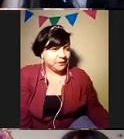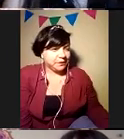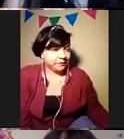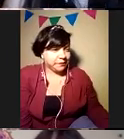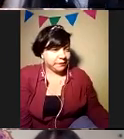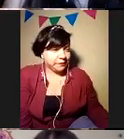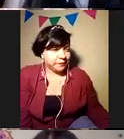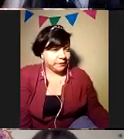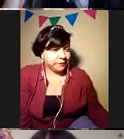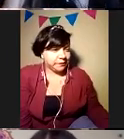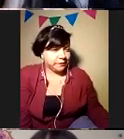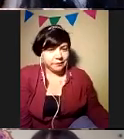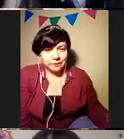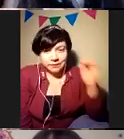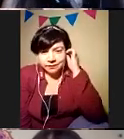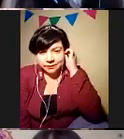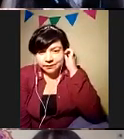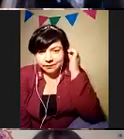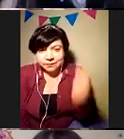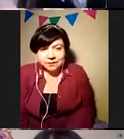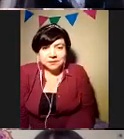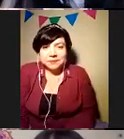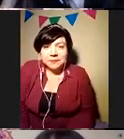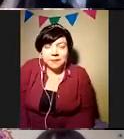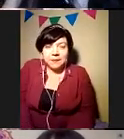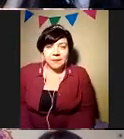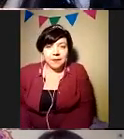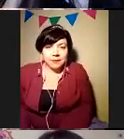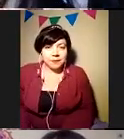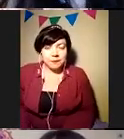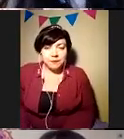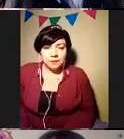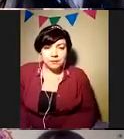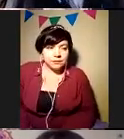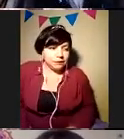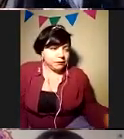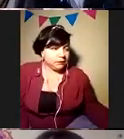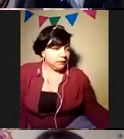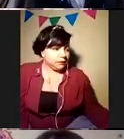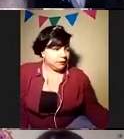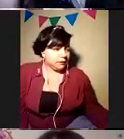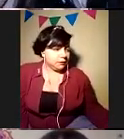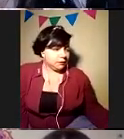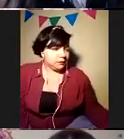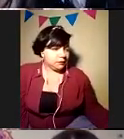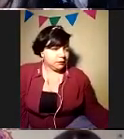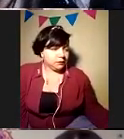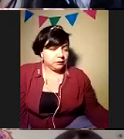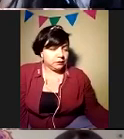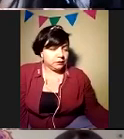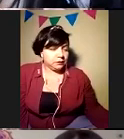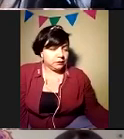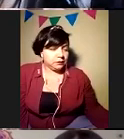y estrategias para docentes que buscan tratar temáticas como ciudadanía y política, diversidad cultural y sexual, y